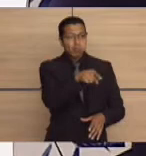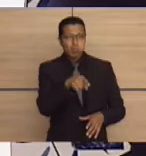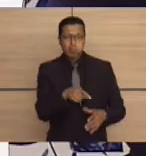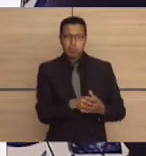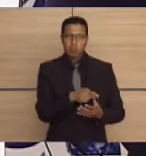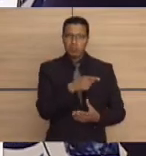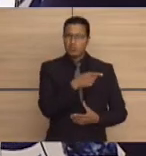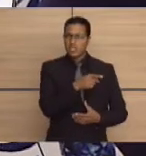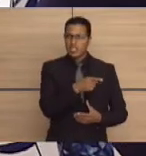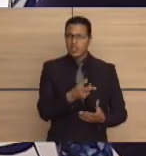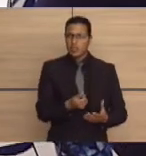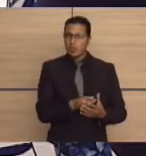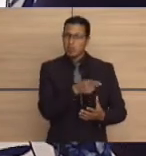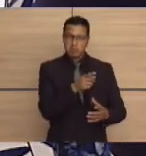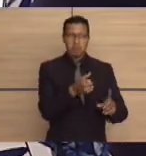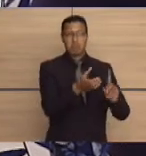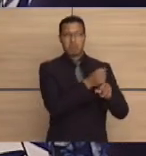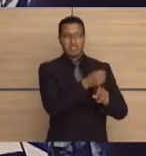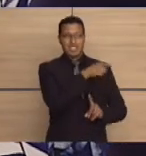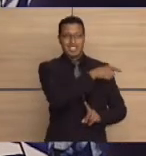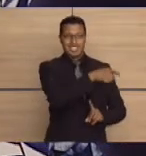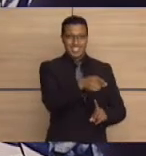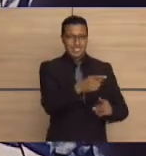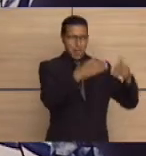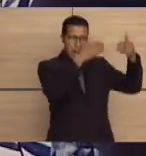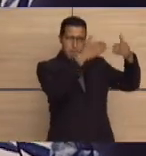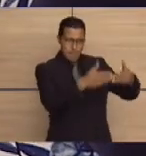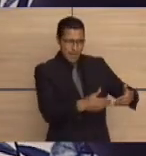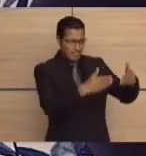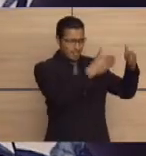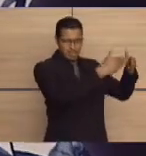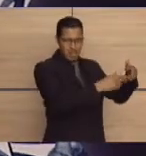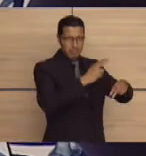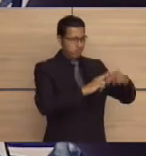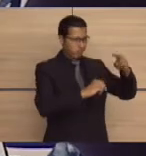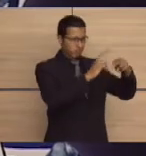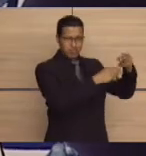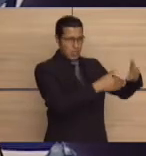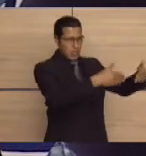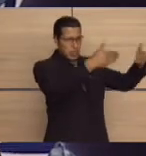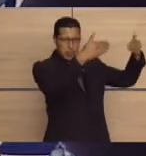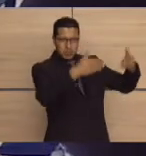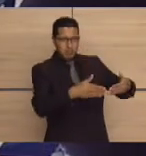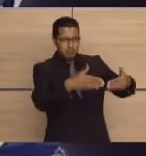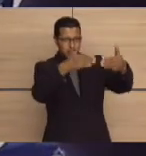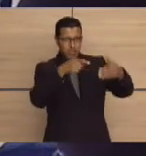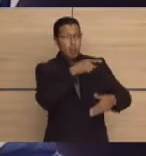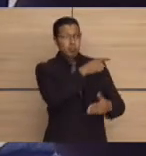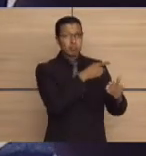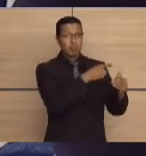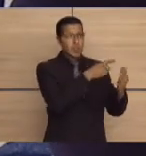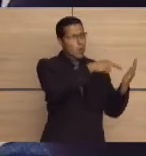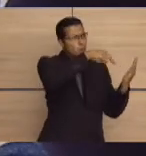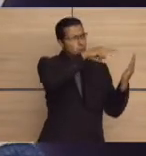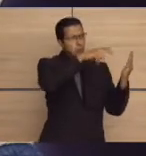tepuyes, por llamarlos de alguna manera, unas paredes mágicas donde hay unos dibujos que